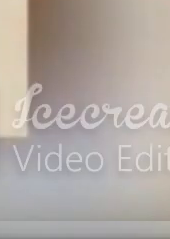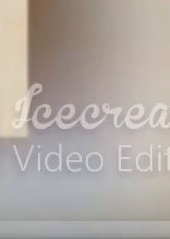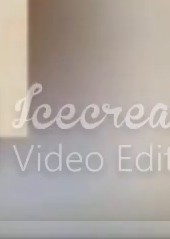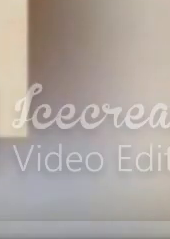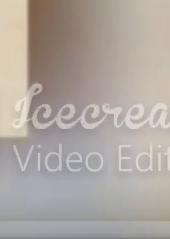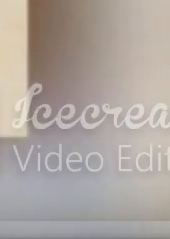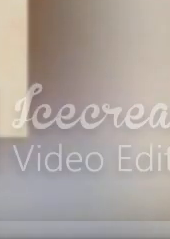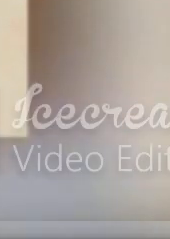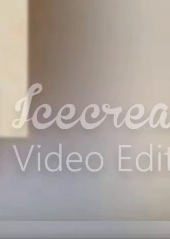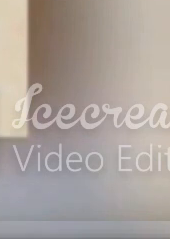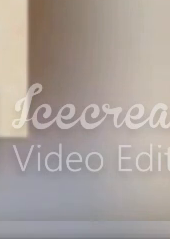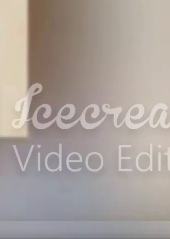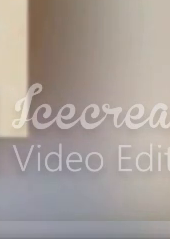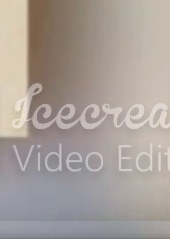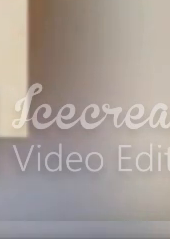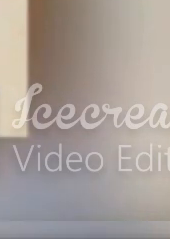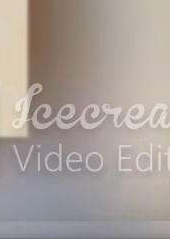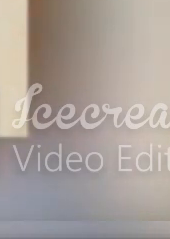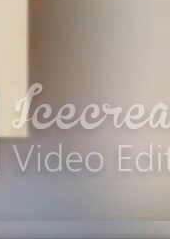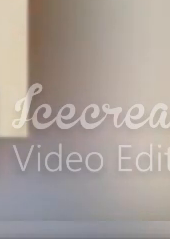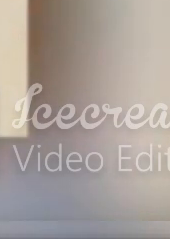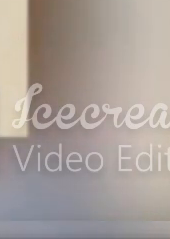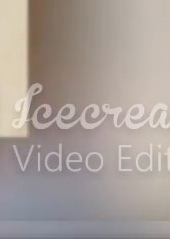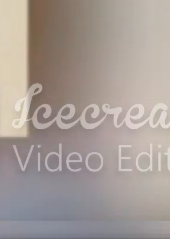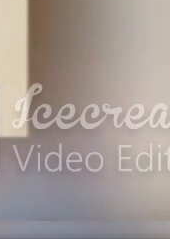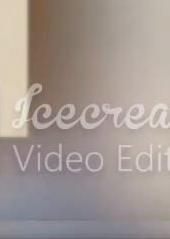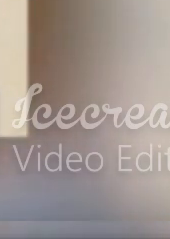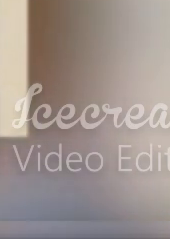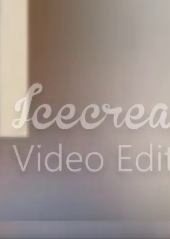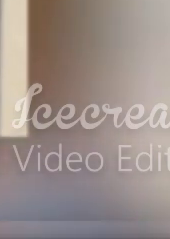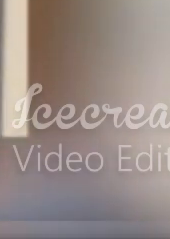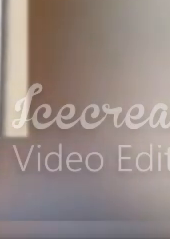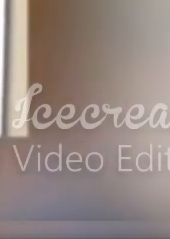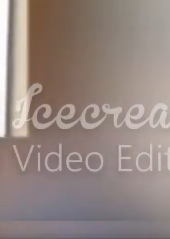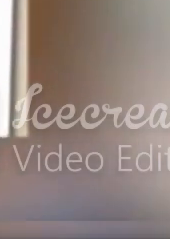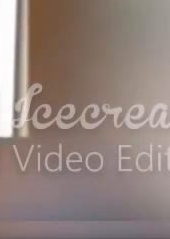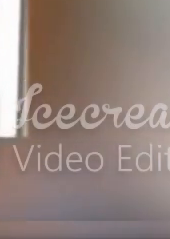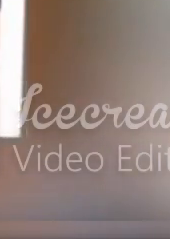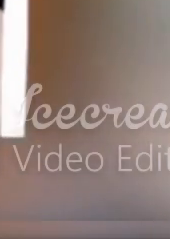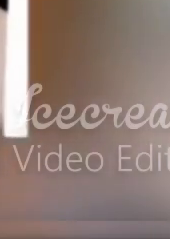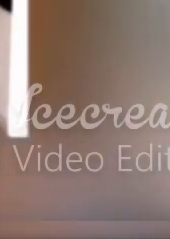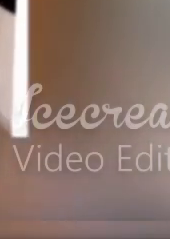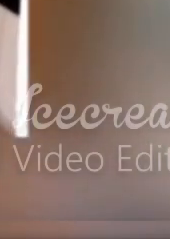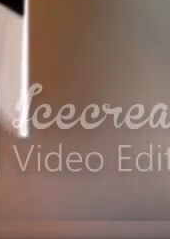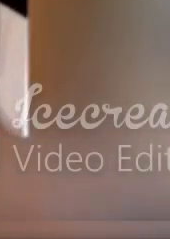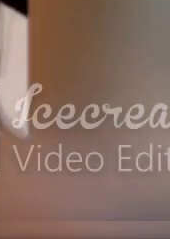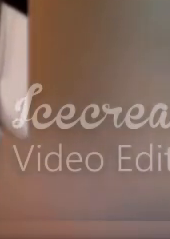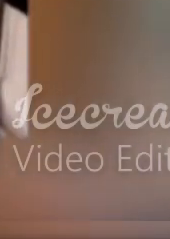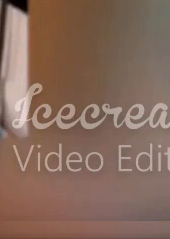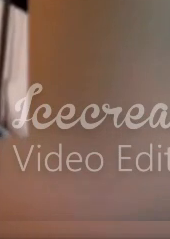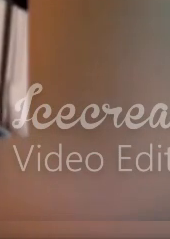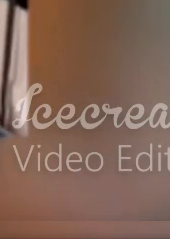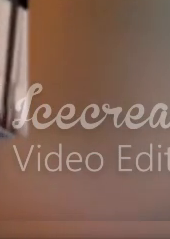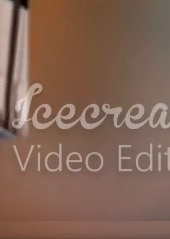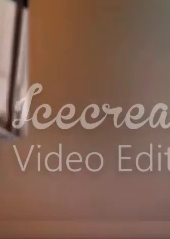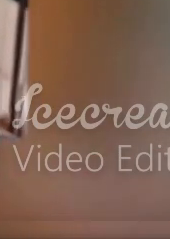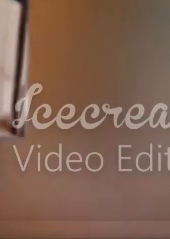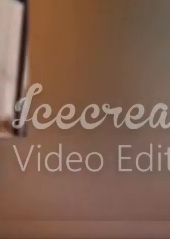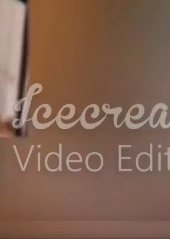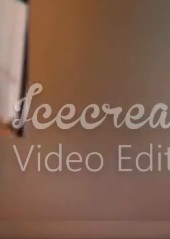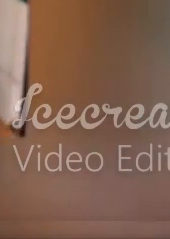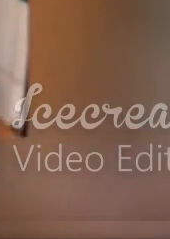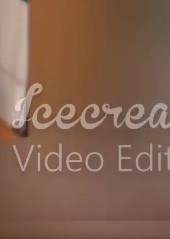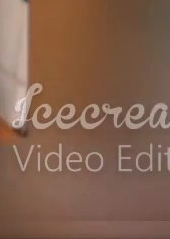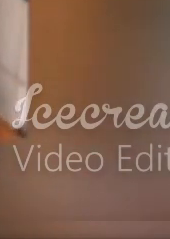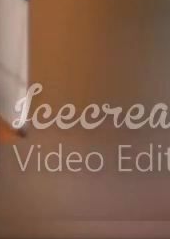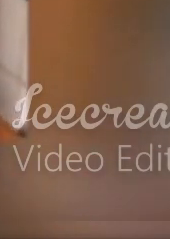bien. Mercedes está muy orgullosa de ser útil, pues ya no se siente una carga para su hija y su yerno, a quienes les